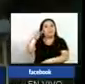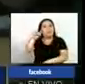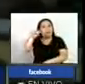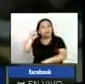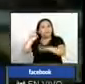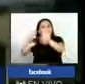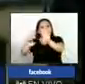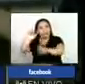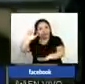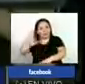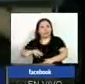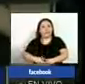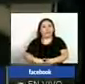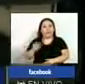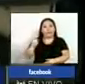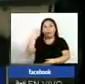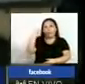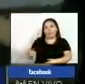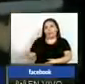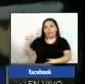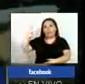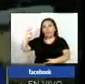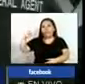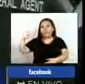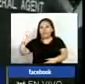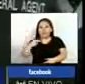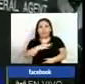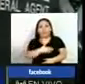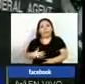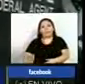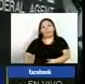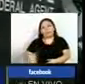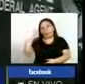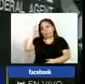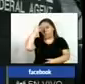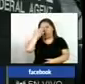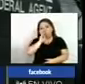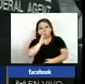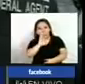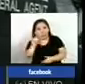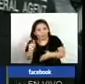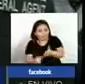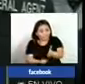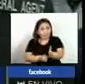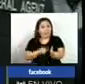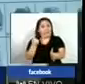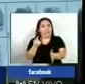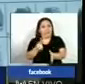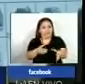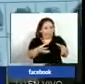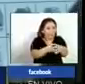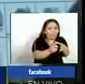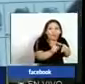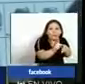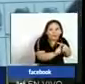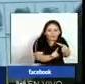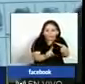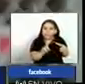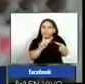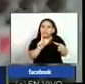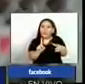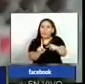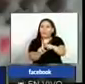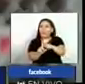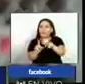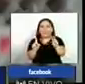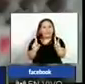Donald Trump y el fiscal general William Barr informaron que por primera vez un miembro de esta estructura criminal ha sido acusado de